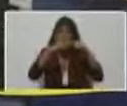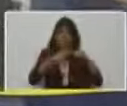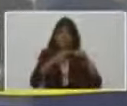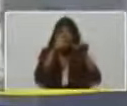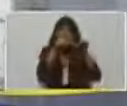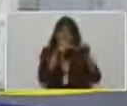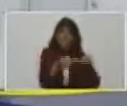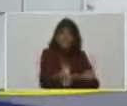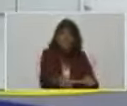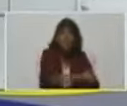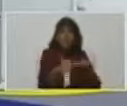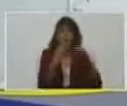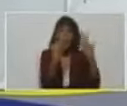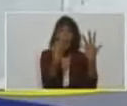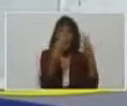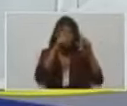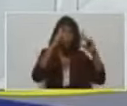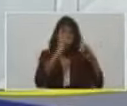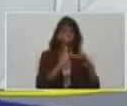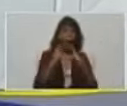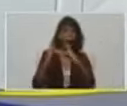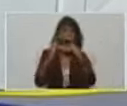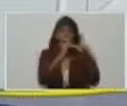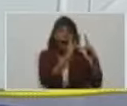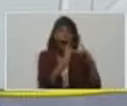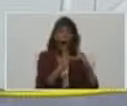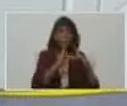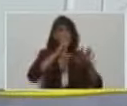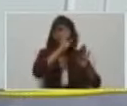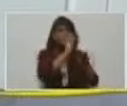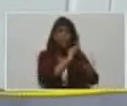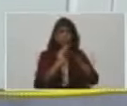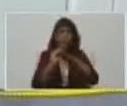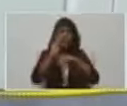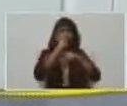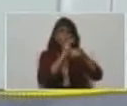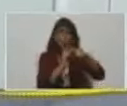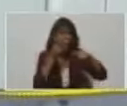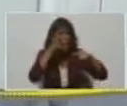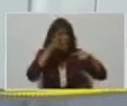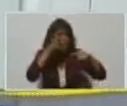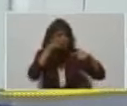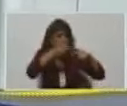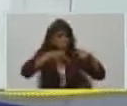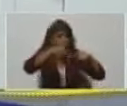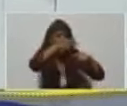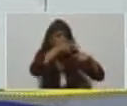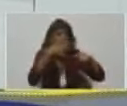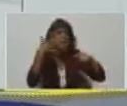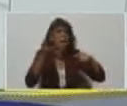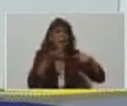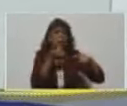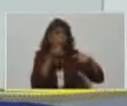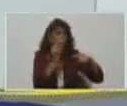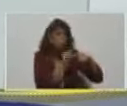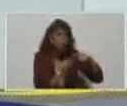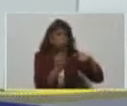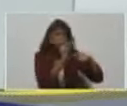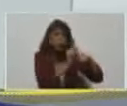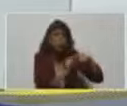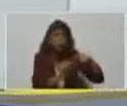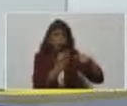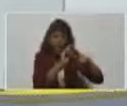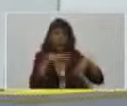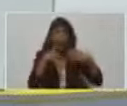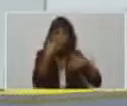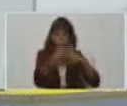ya. Estas 8 camas van a tener las consideraciones adecuadas para ser los pacientes monitorizados. Y de hecho lo que dice la ministra es concerniente a